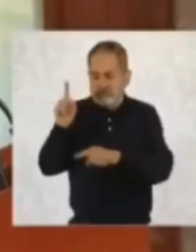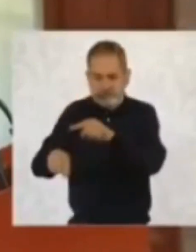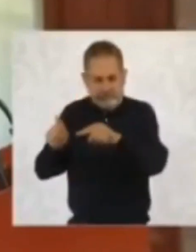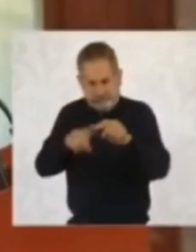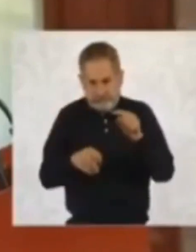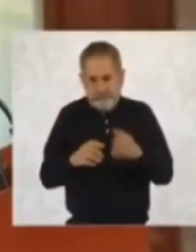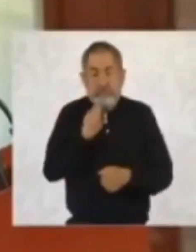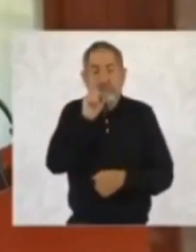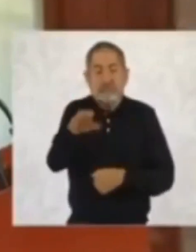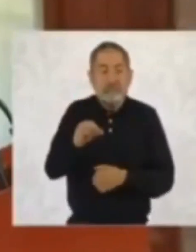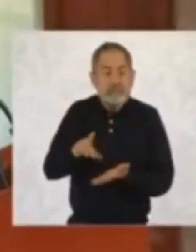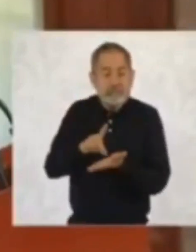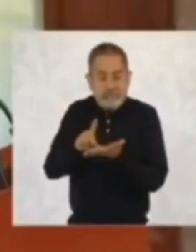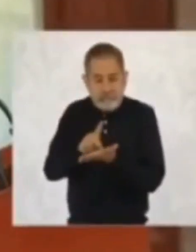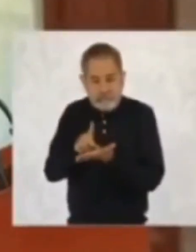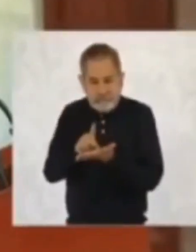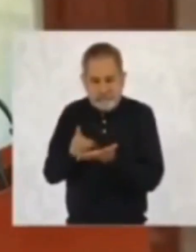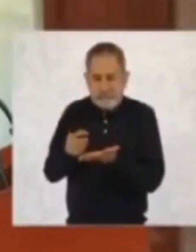incautaron